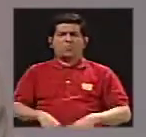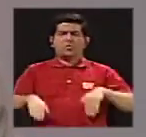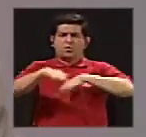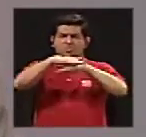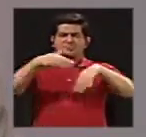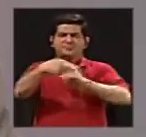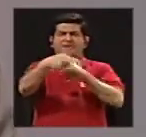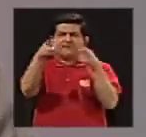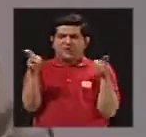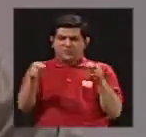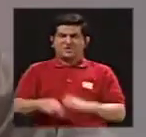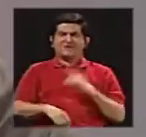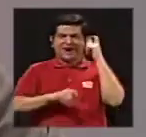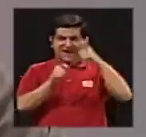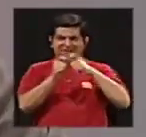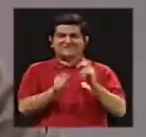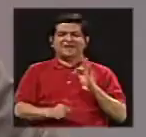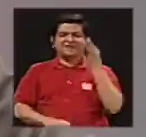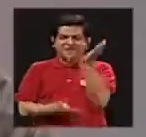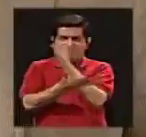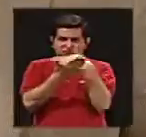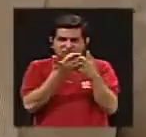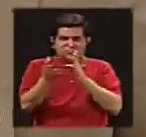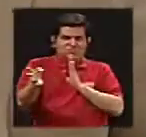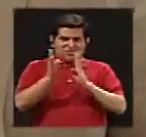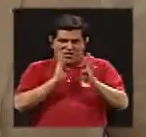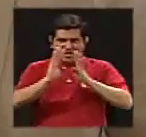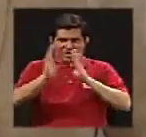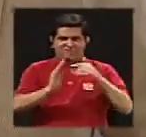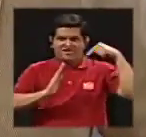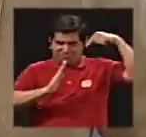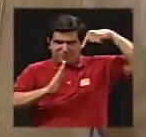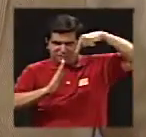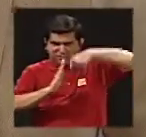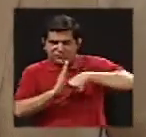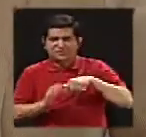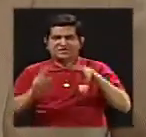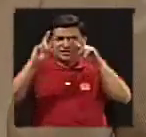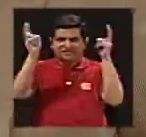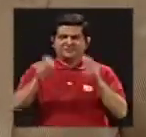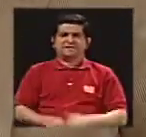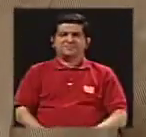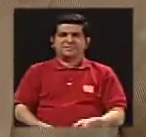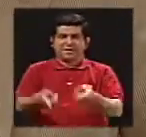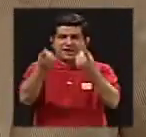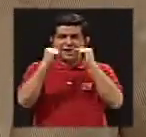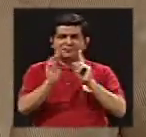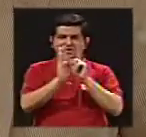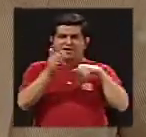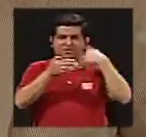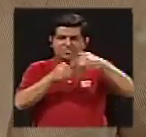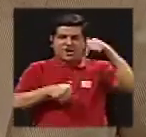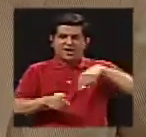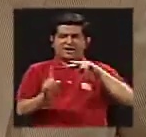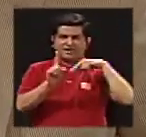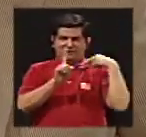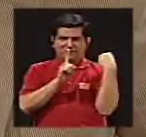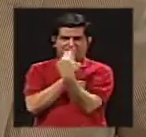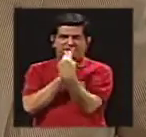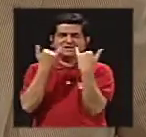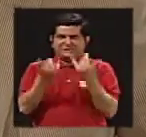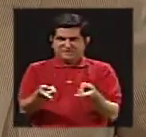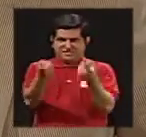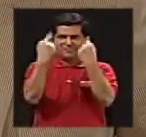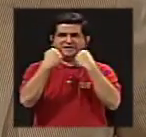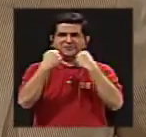regionales eh Precisamente en el próximo bloque Vamos a continuar profundizando en esto cuando volvamos en unos minutos aquí en su programa puntos de vista